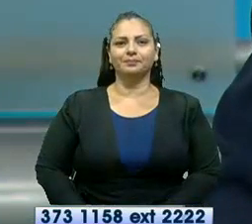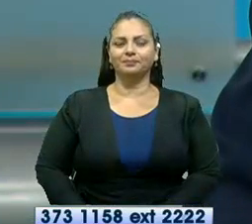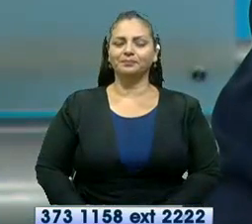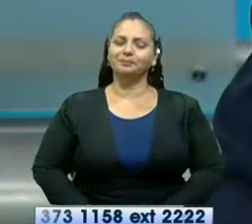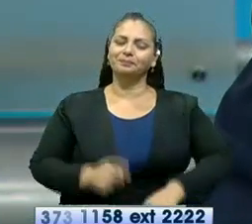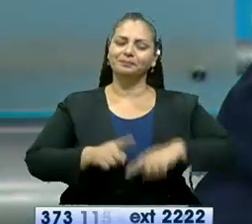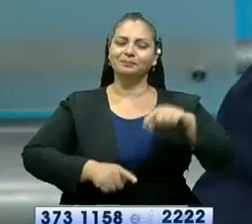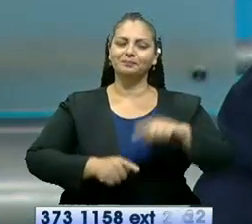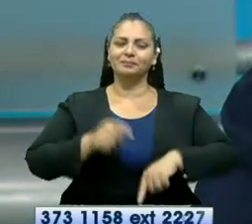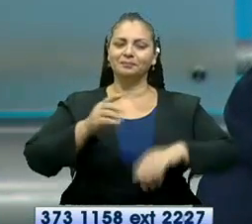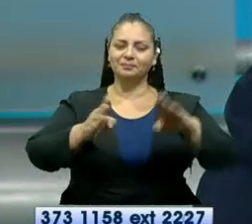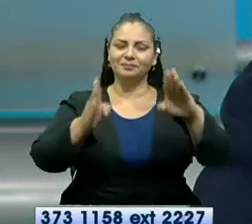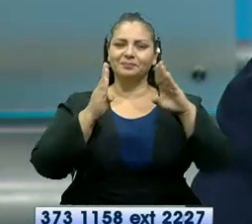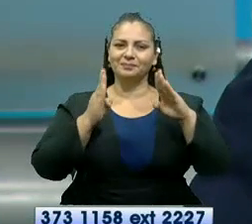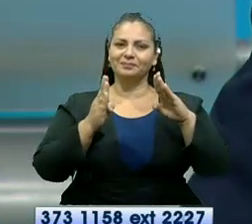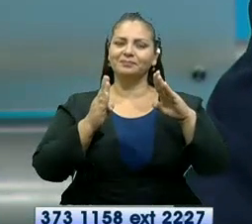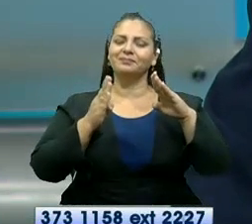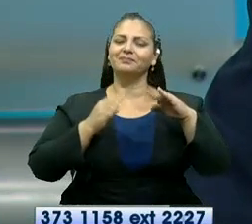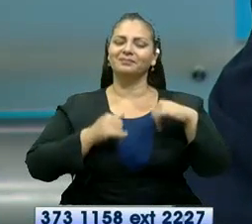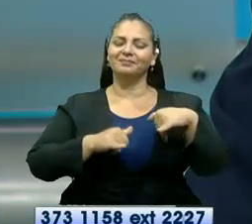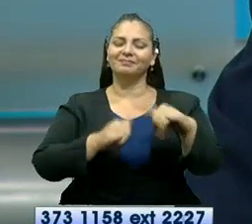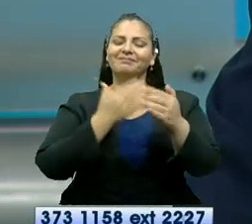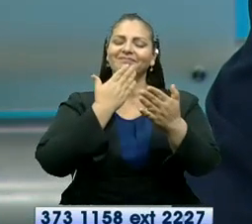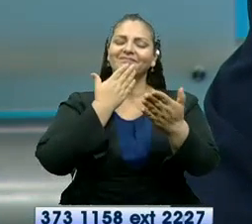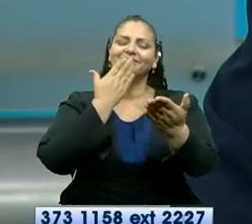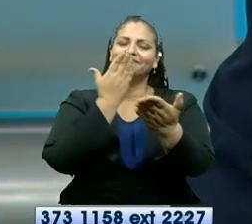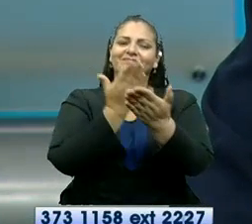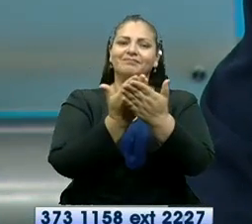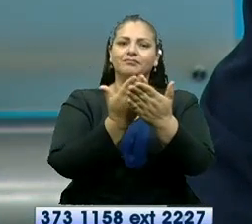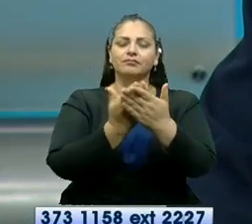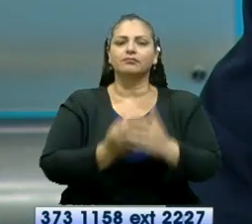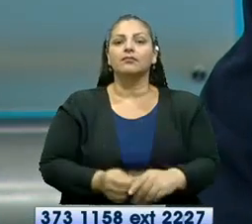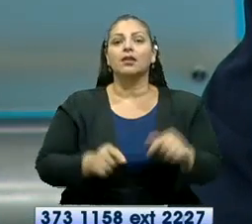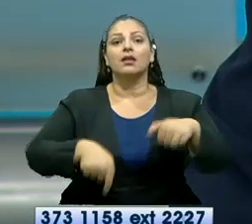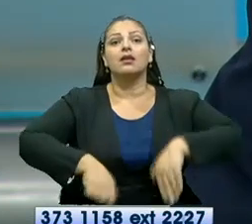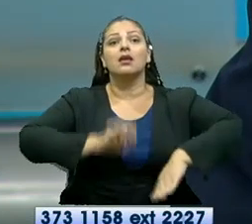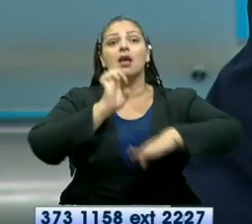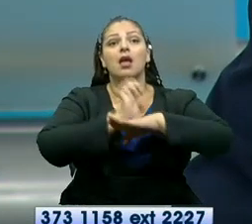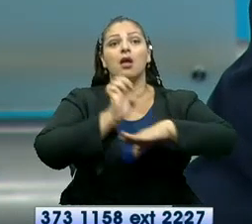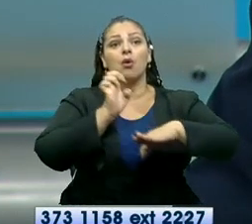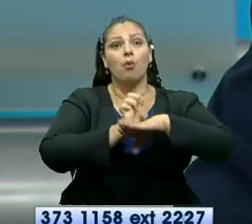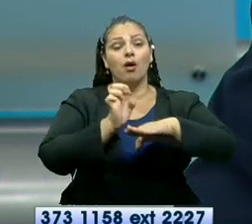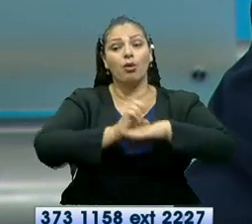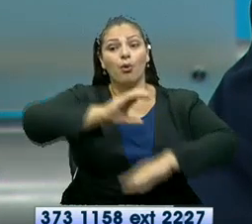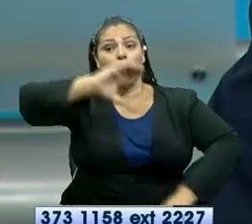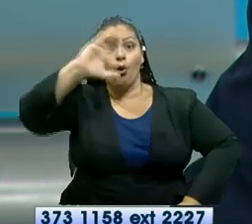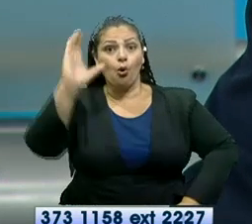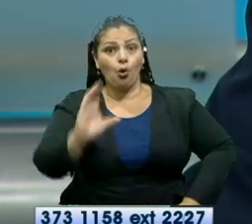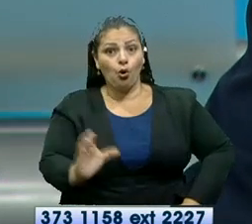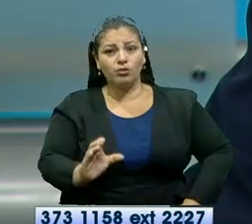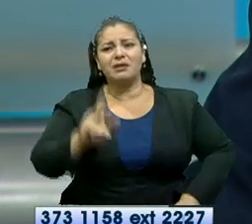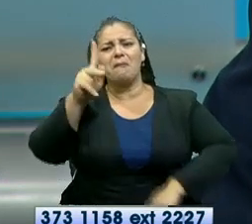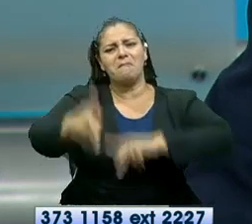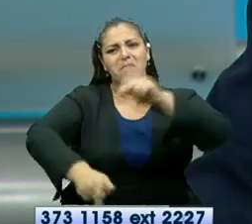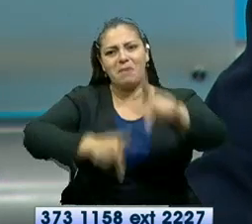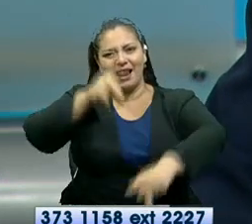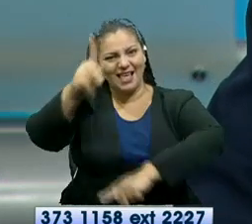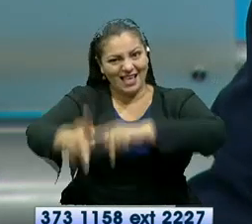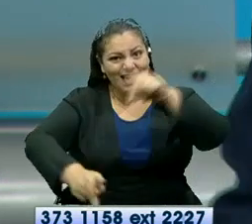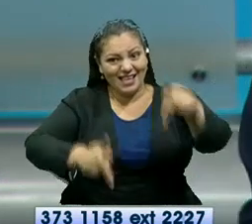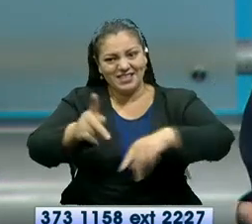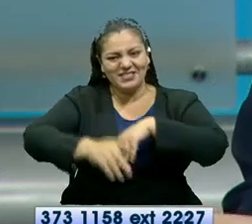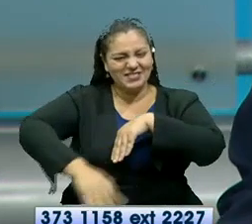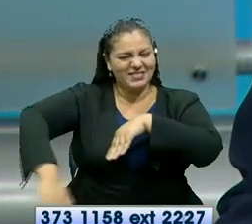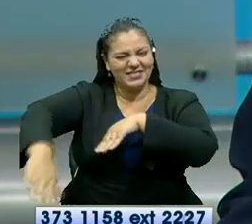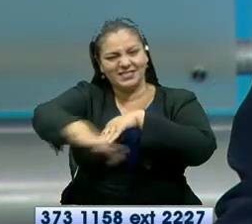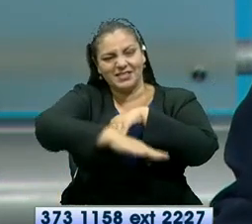Amigos, gracias por continuar en nuestra sintonía. En nuestro país, el cholo es descendiente de los grupos originarios de la costa. Es el habitante que